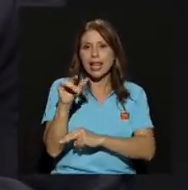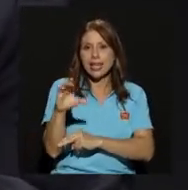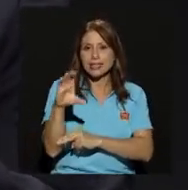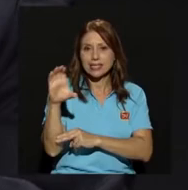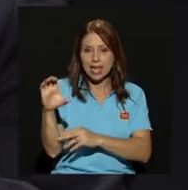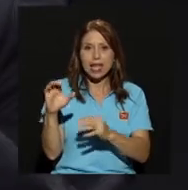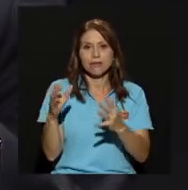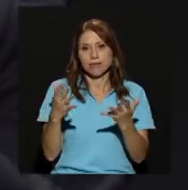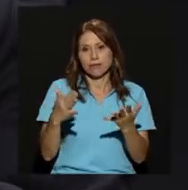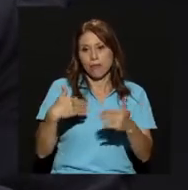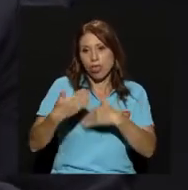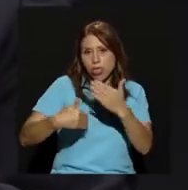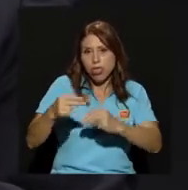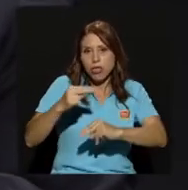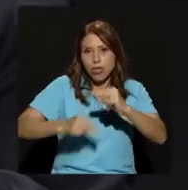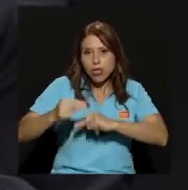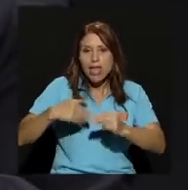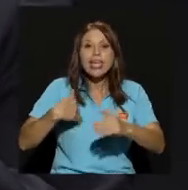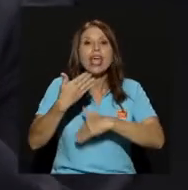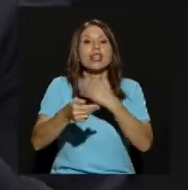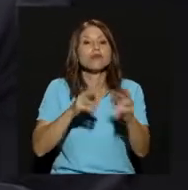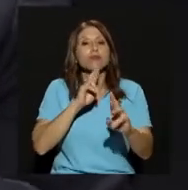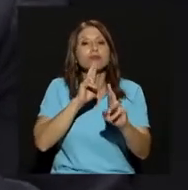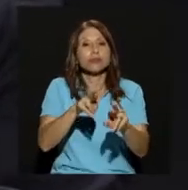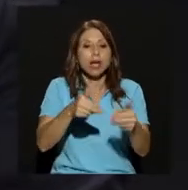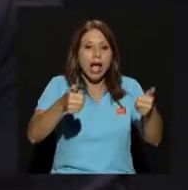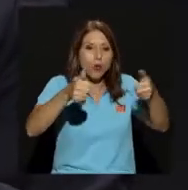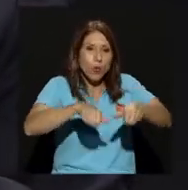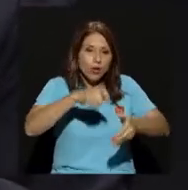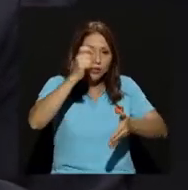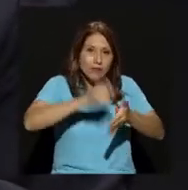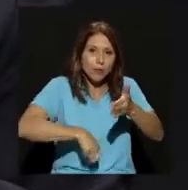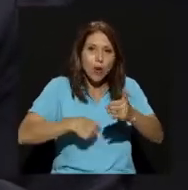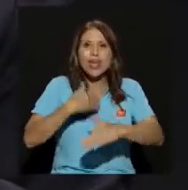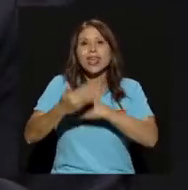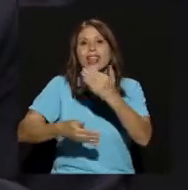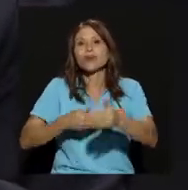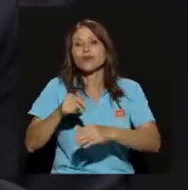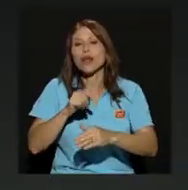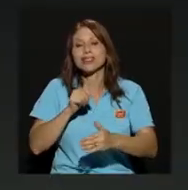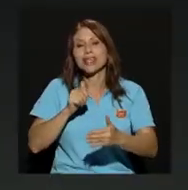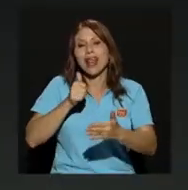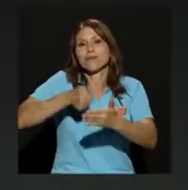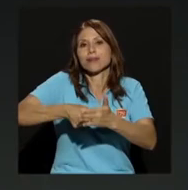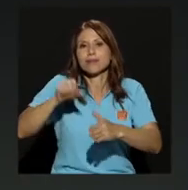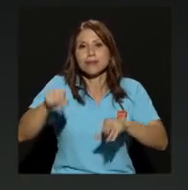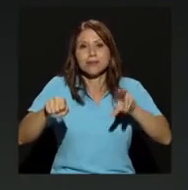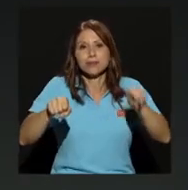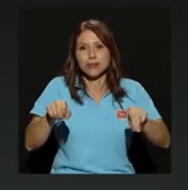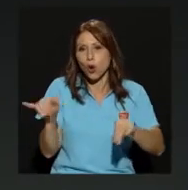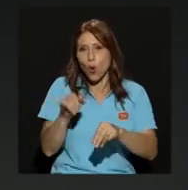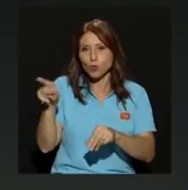que después desembocó en el acuerdo que se firmó y que nos llevó al referéndum como ustedes recordarán sí